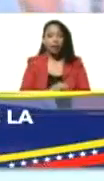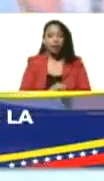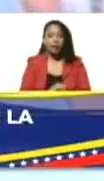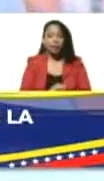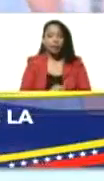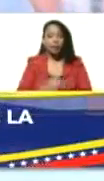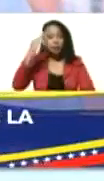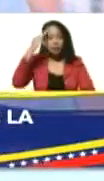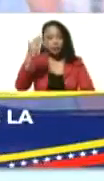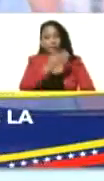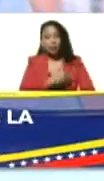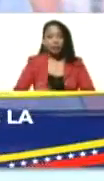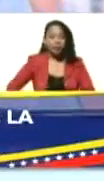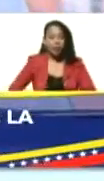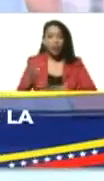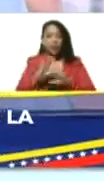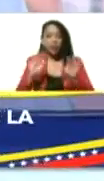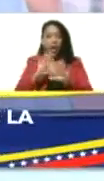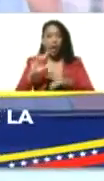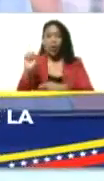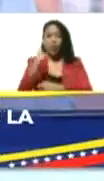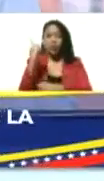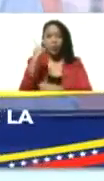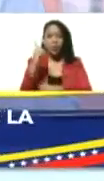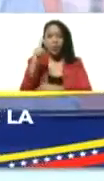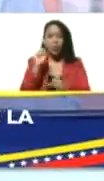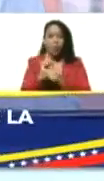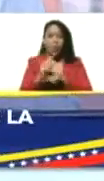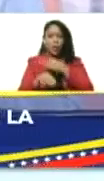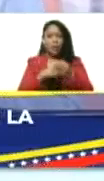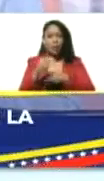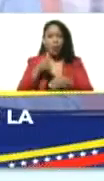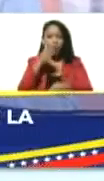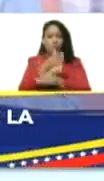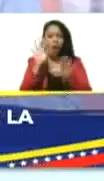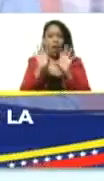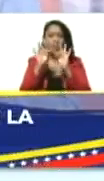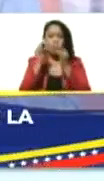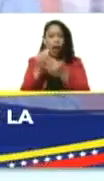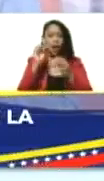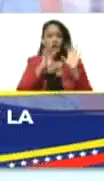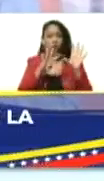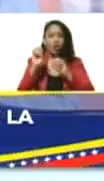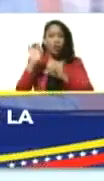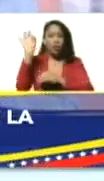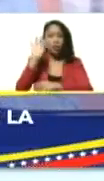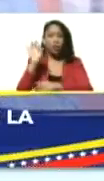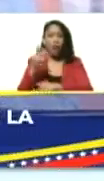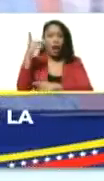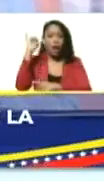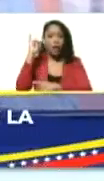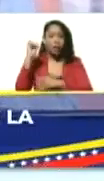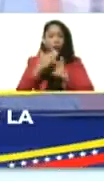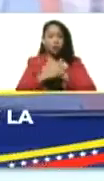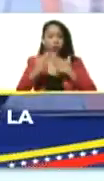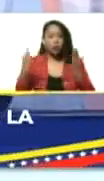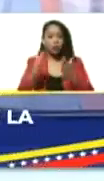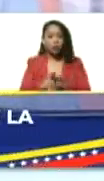comandante presidente. Y ya. No solamente ya hemos hecho el abordaje de las familias, el 90% de ellas están en refugio